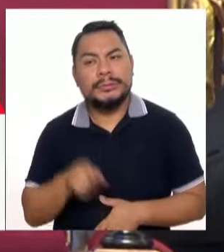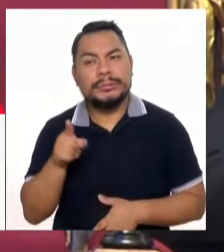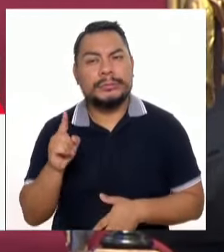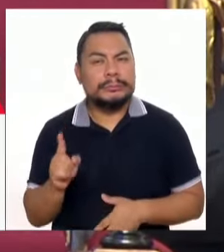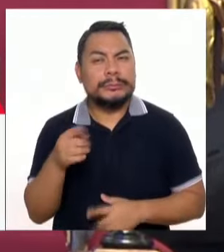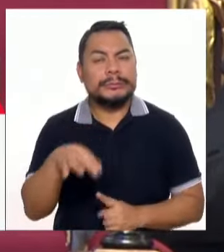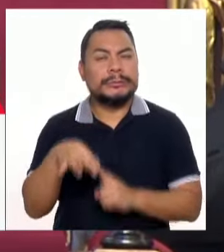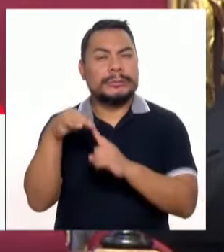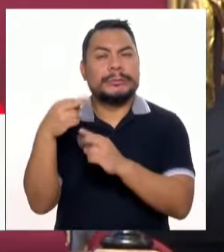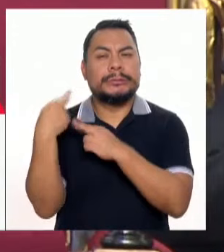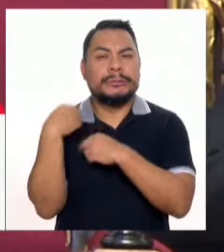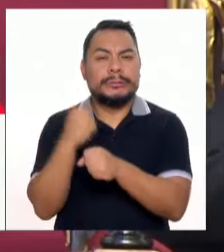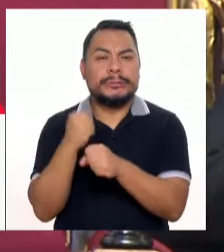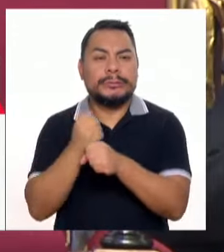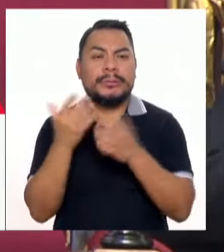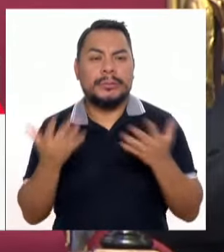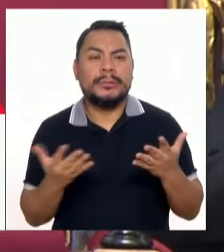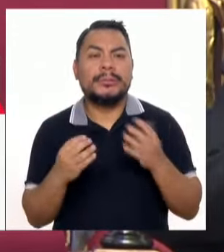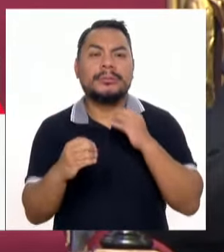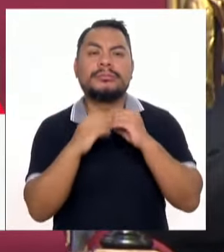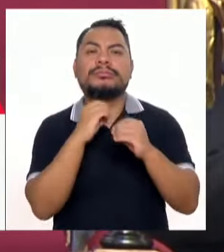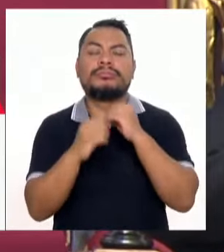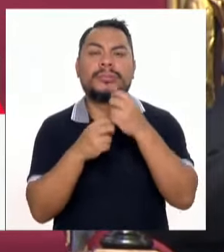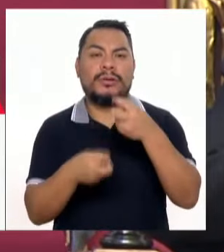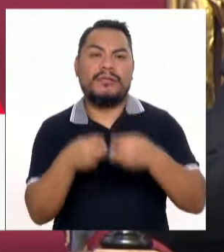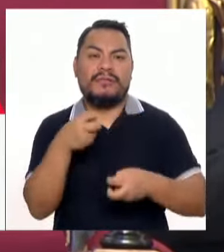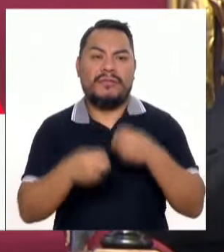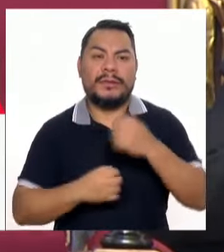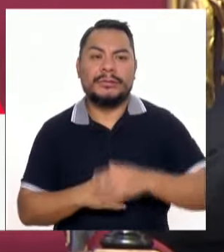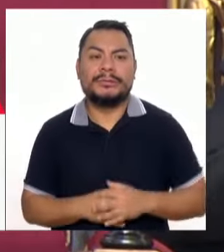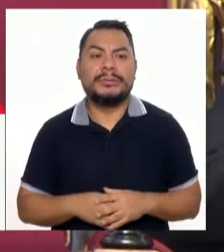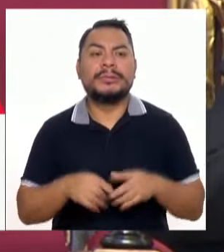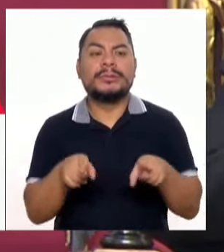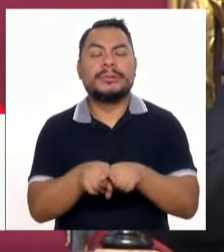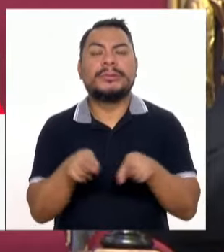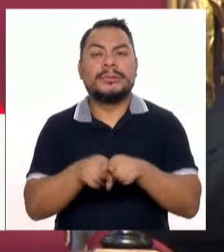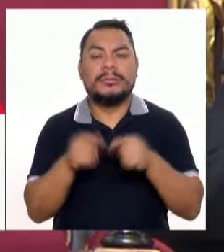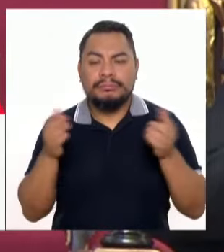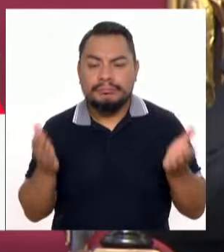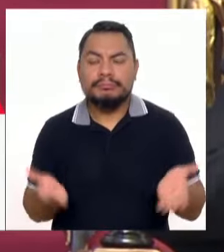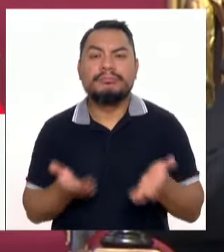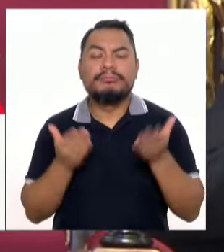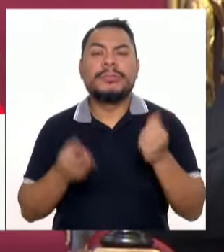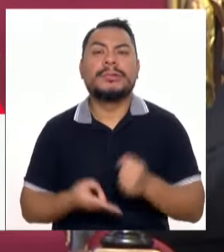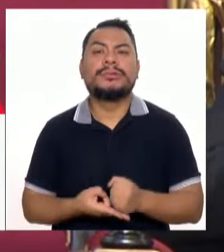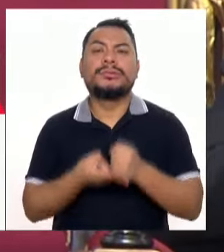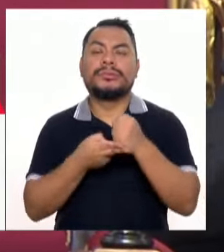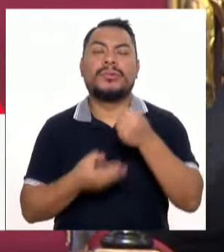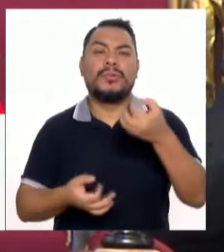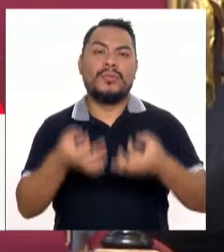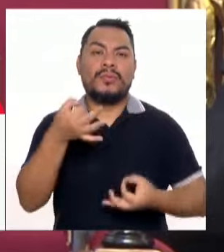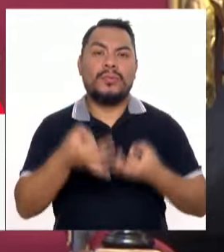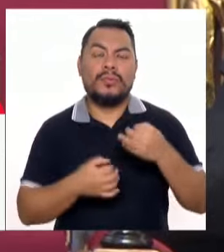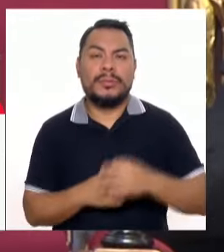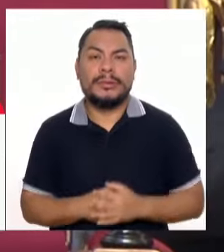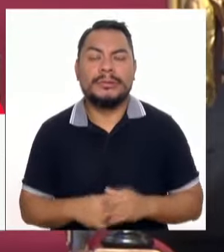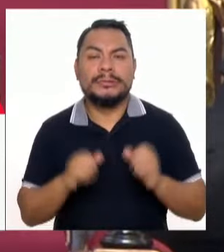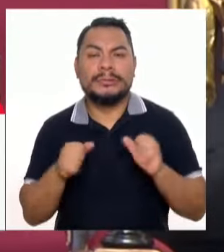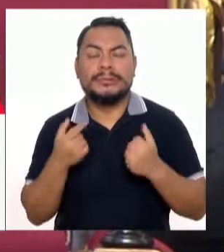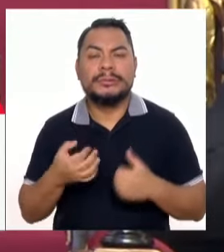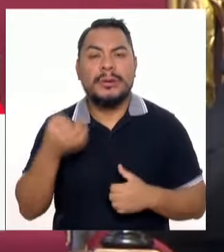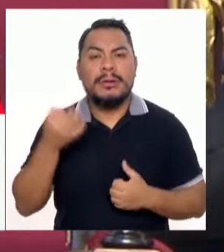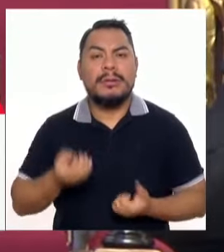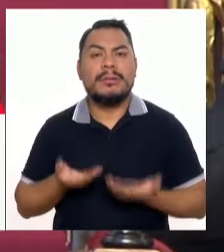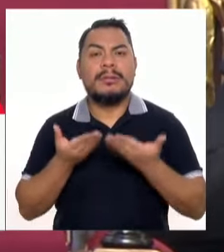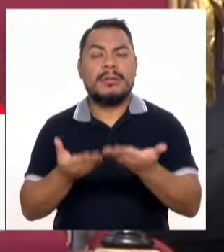labor es resolver los conflictos, pero sobre todo promover la seguridad jurídica y